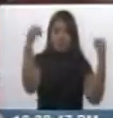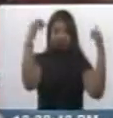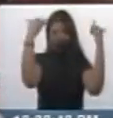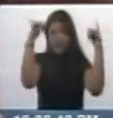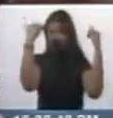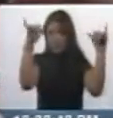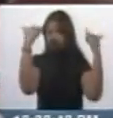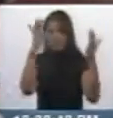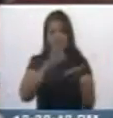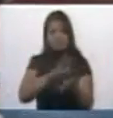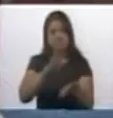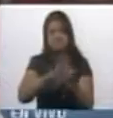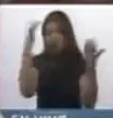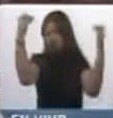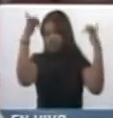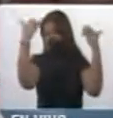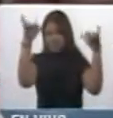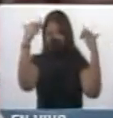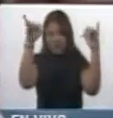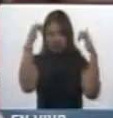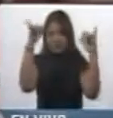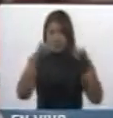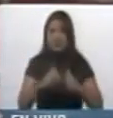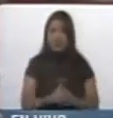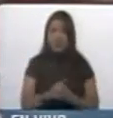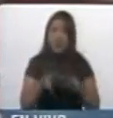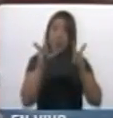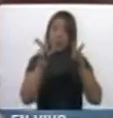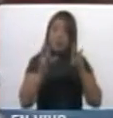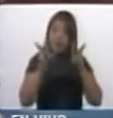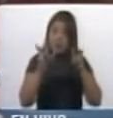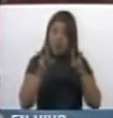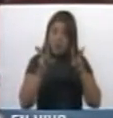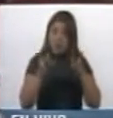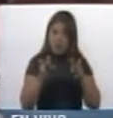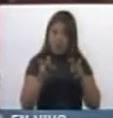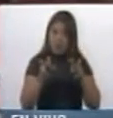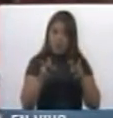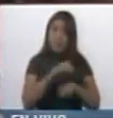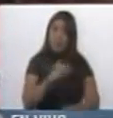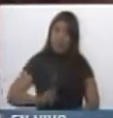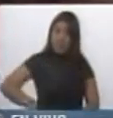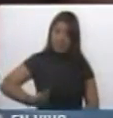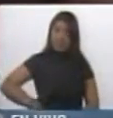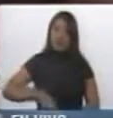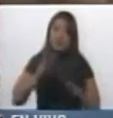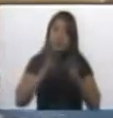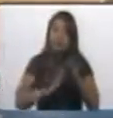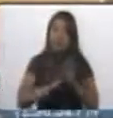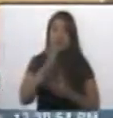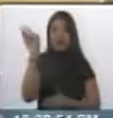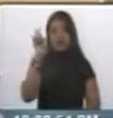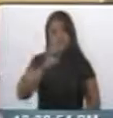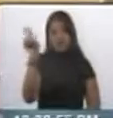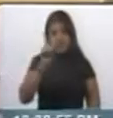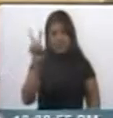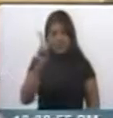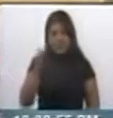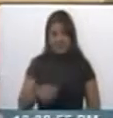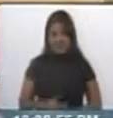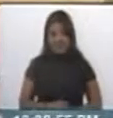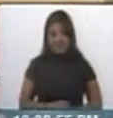fiesta la nueva, el nuevo presidente constitucional de la República Bolivariana de